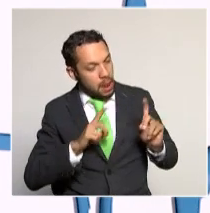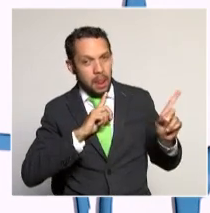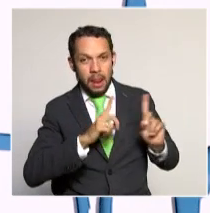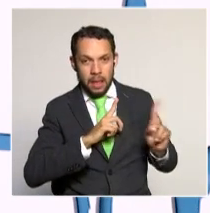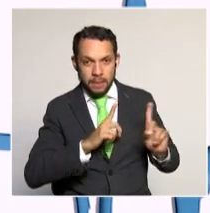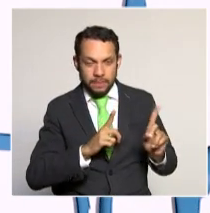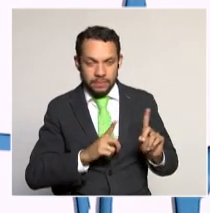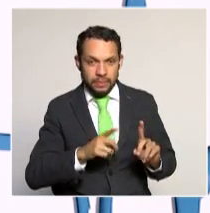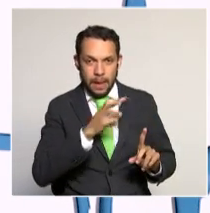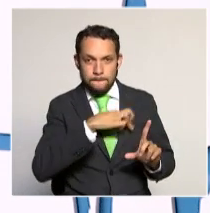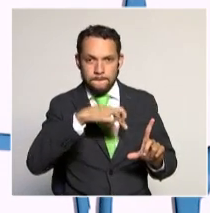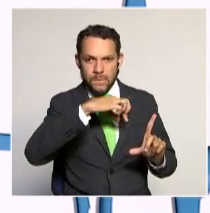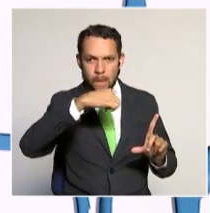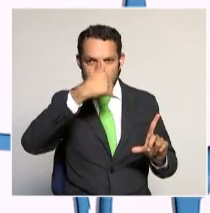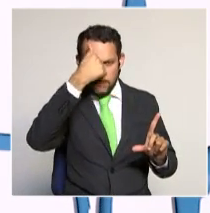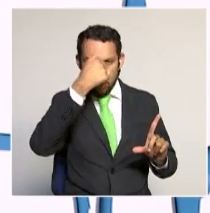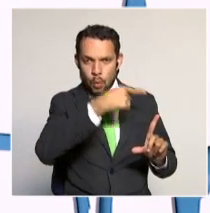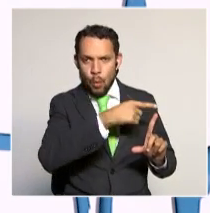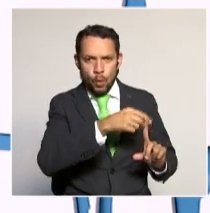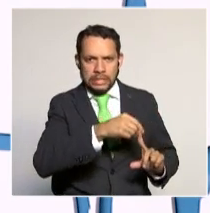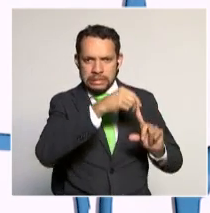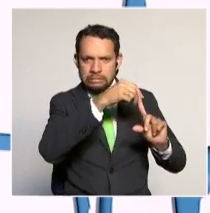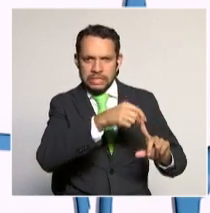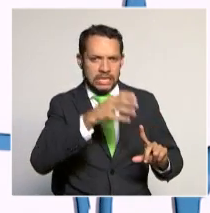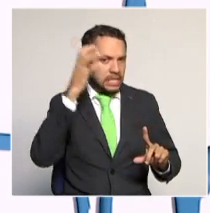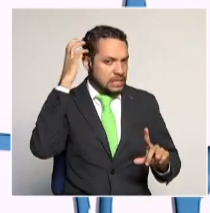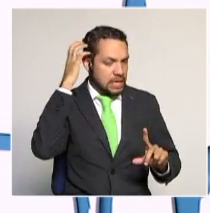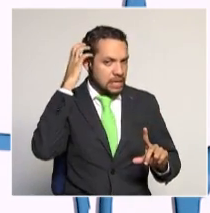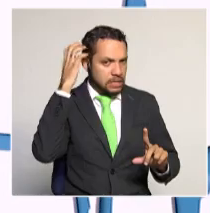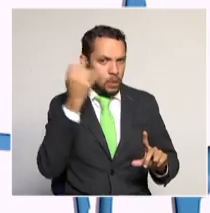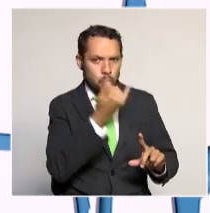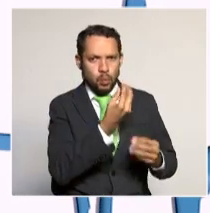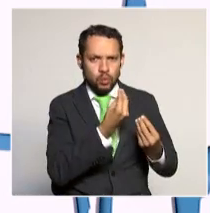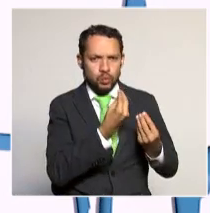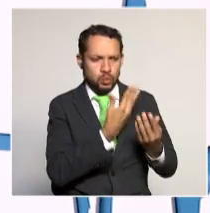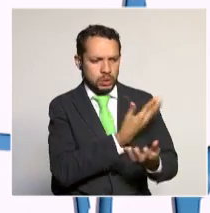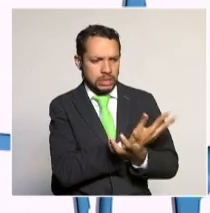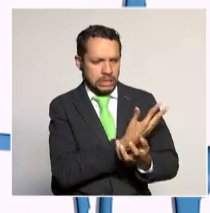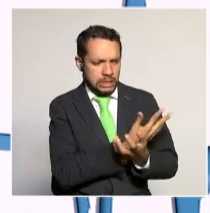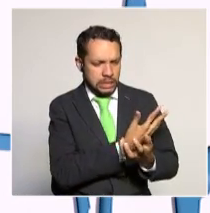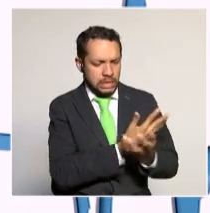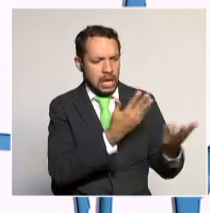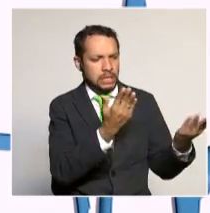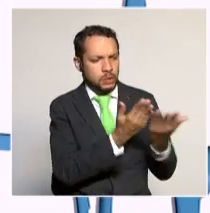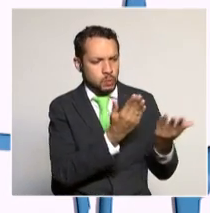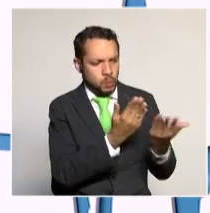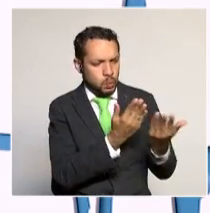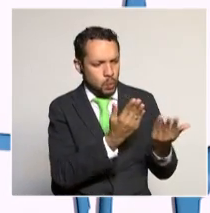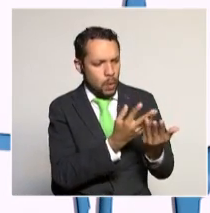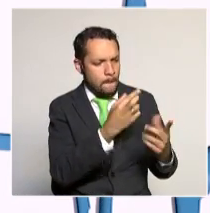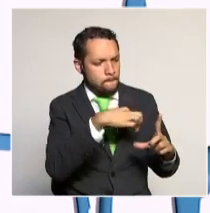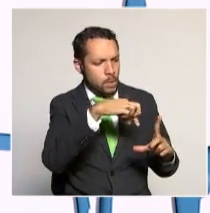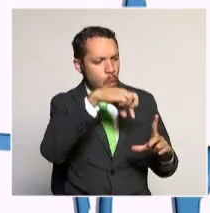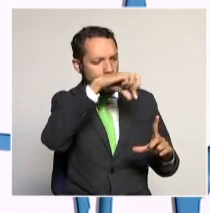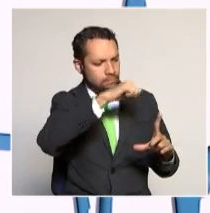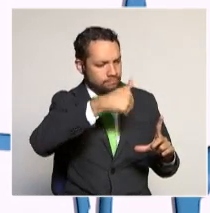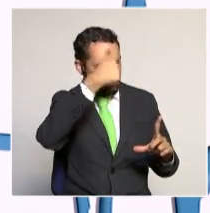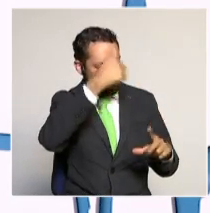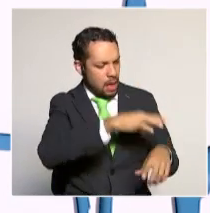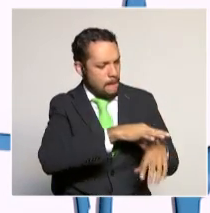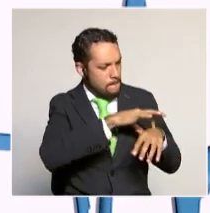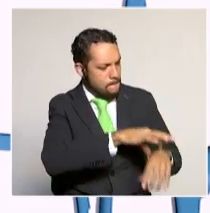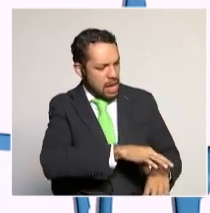PhD en neurociencia, en biología del comportamiento, en estudios avanzados del tercer ciclo, en fisiología, en morfología, en biología,